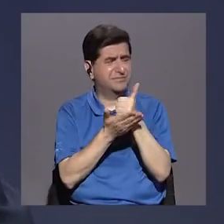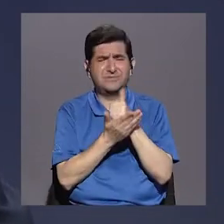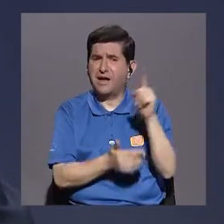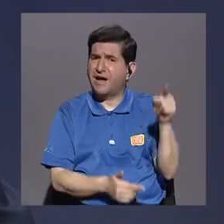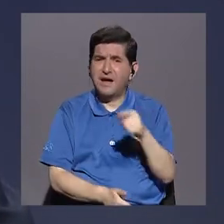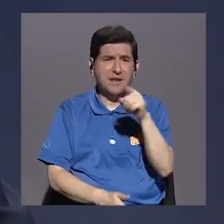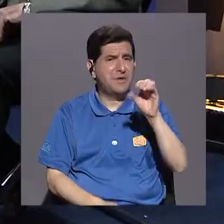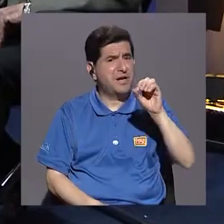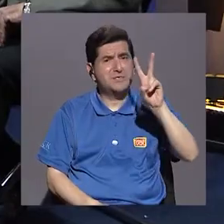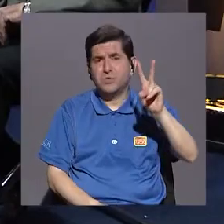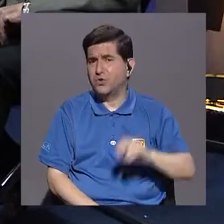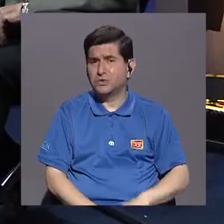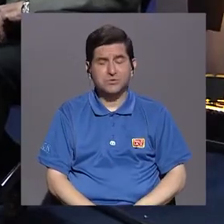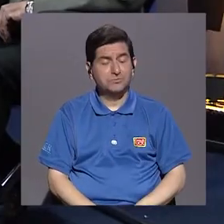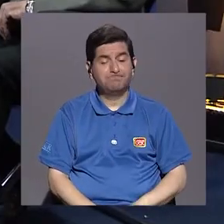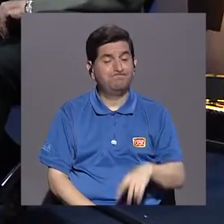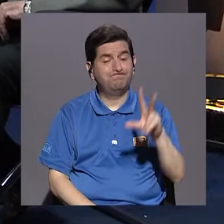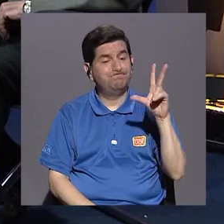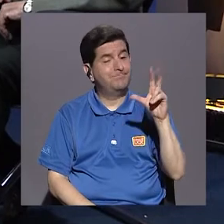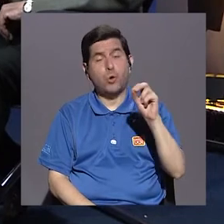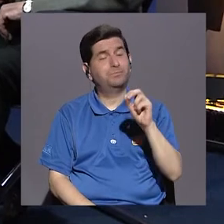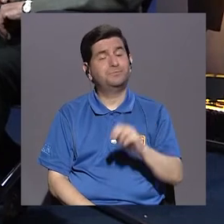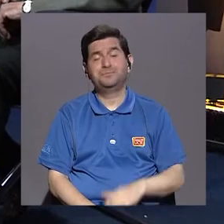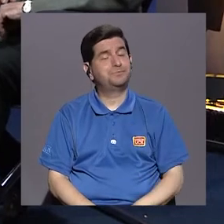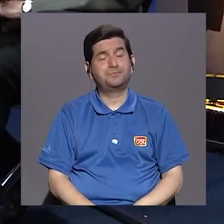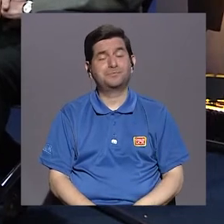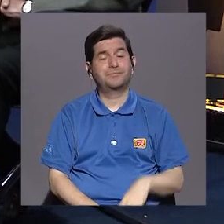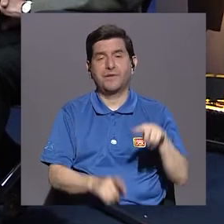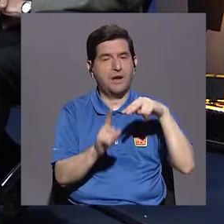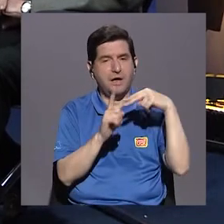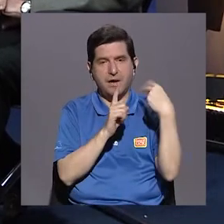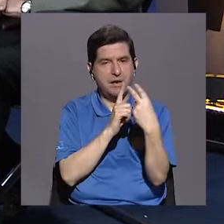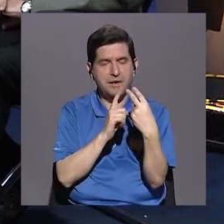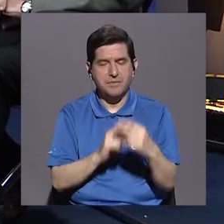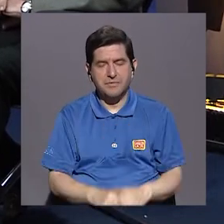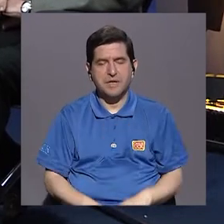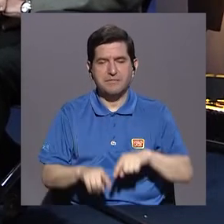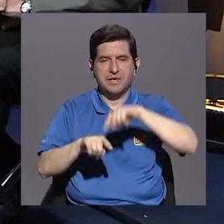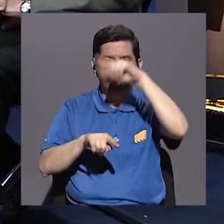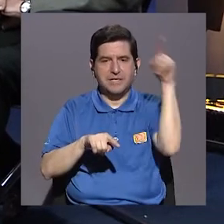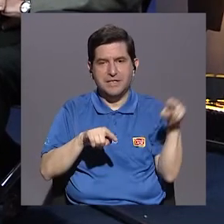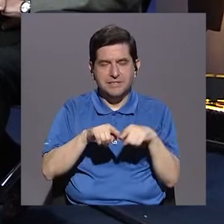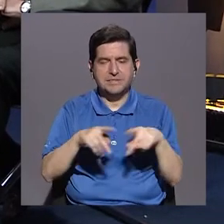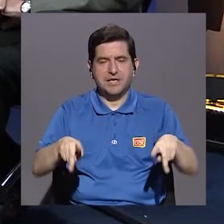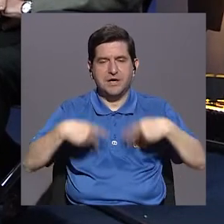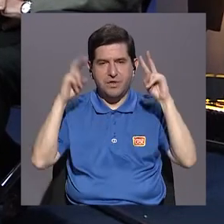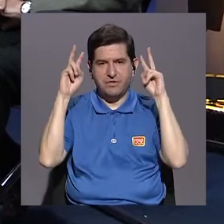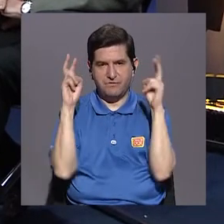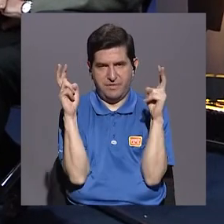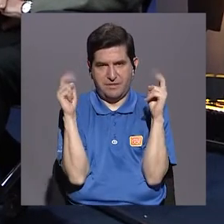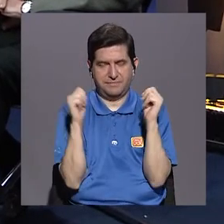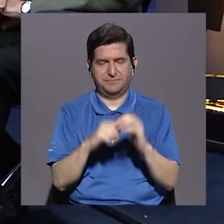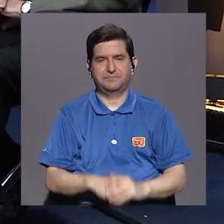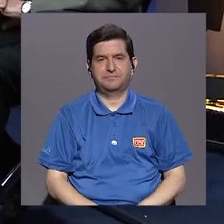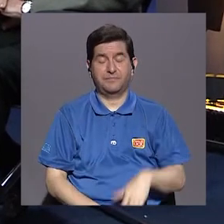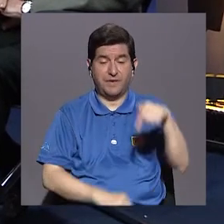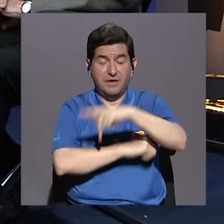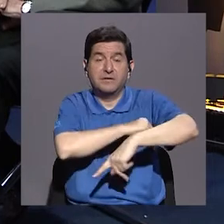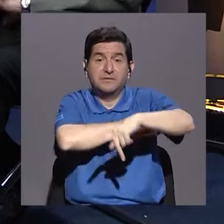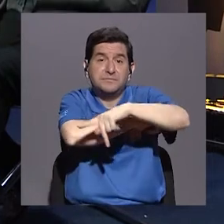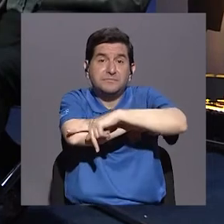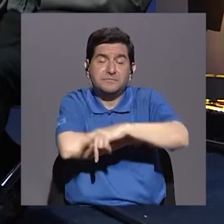descarbonización y no en él desde el punto de vista del ciclo de vida porque en este país